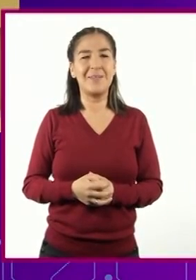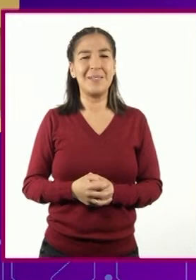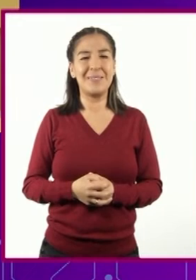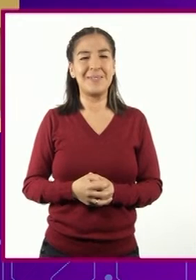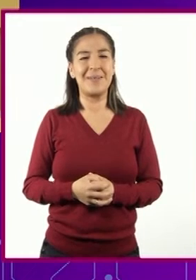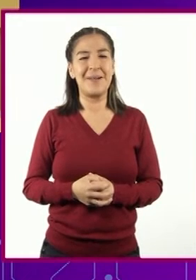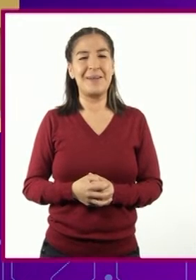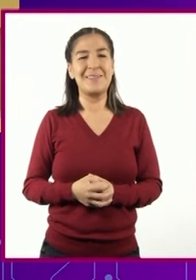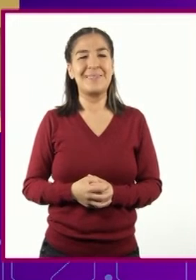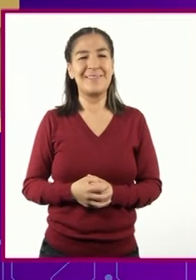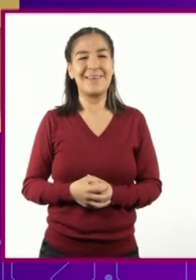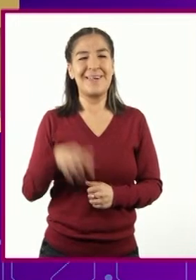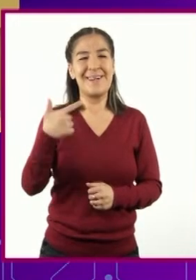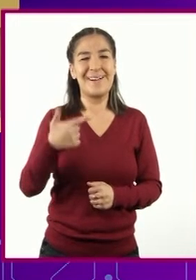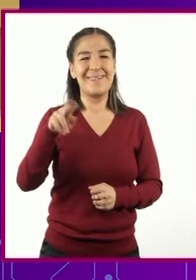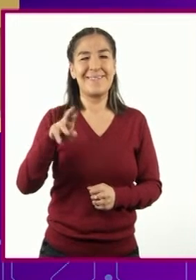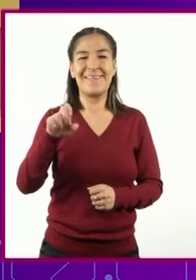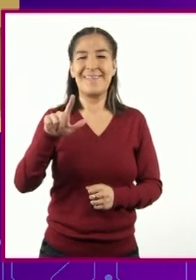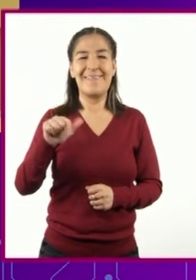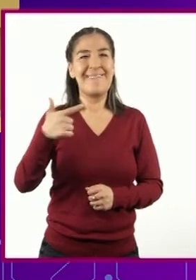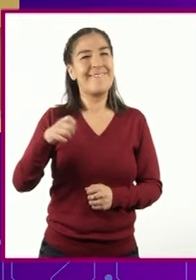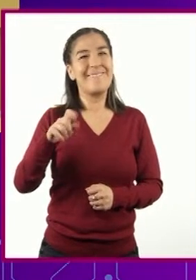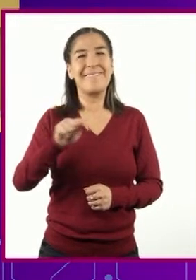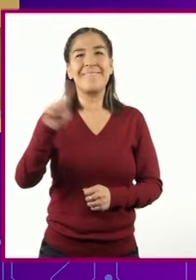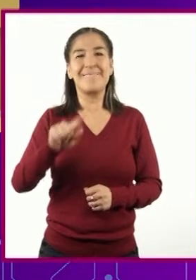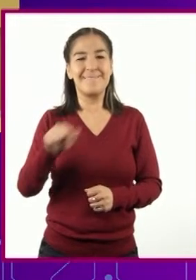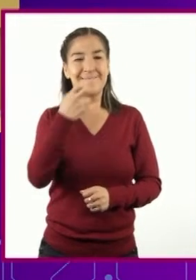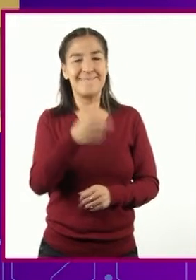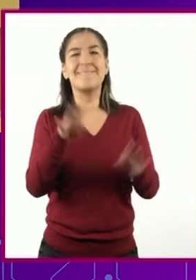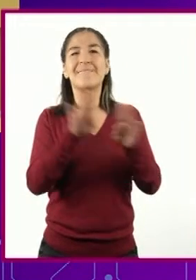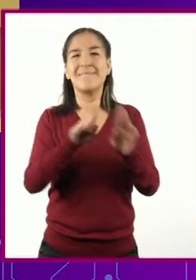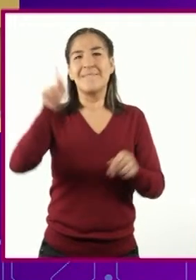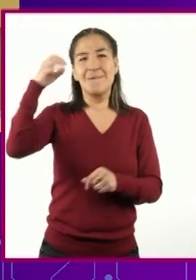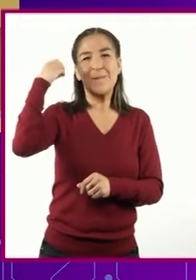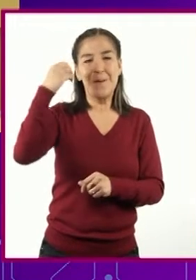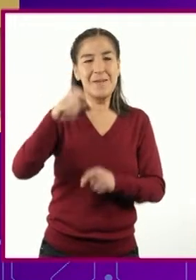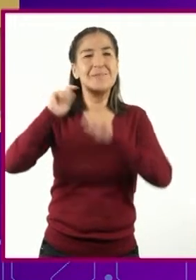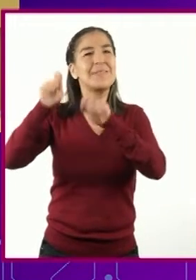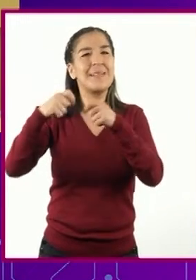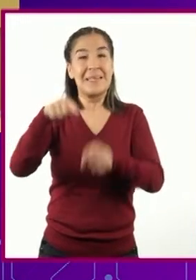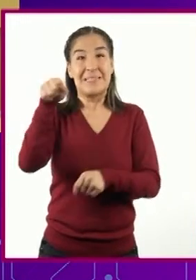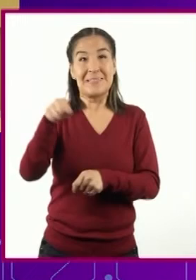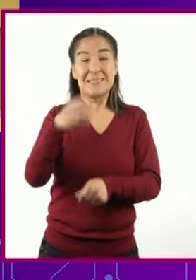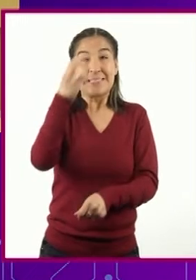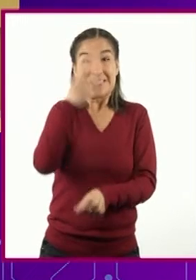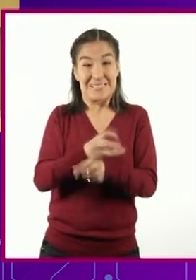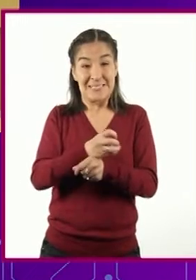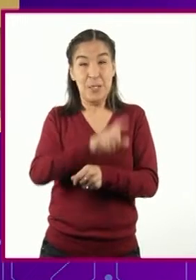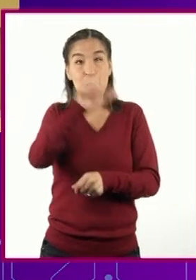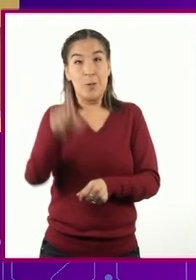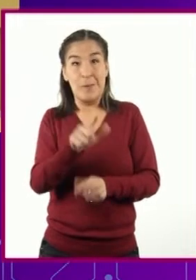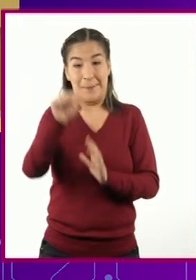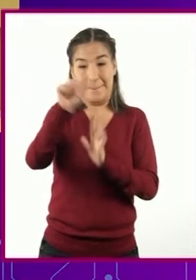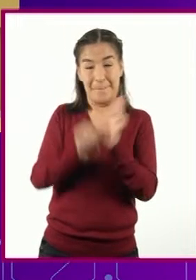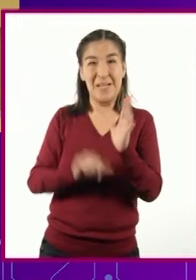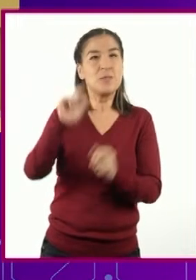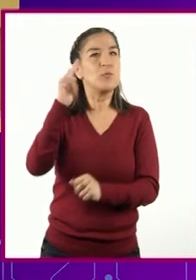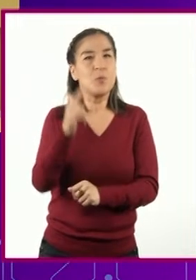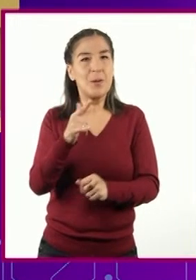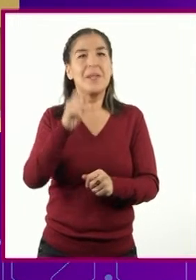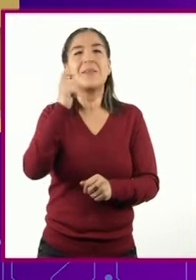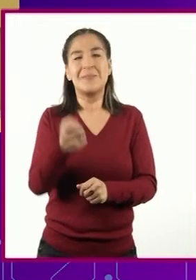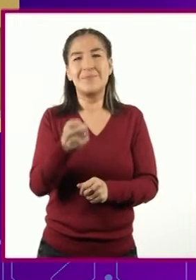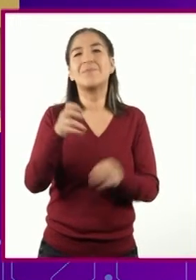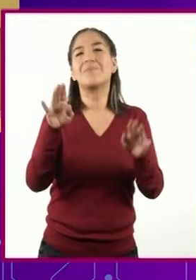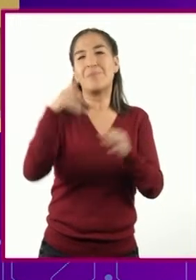una hermosa fiesta de color, sabor y tradición. Se celebra el tercer lunes del mes de julio en honor a la